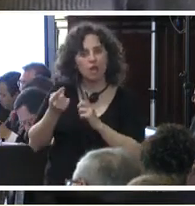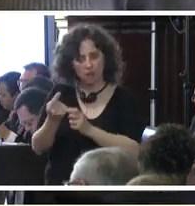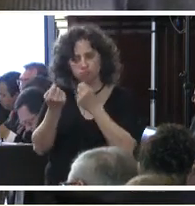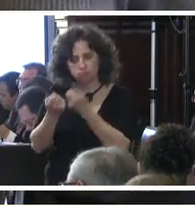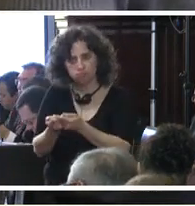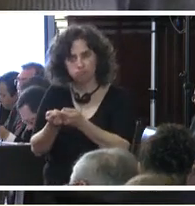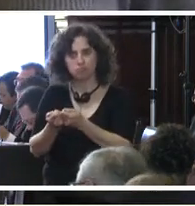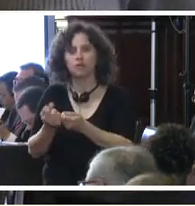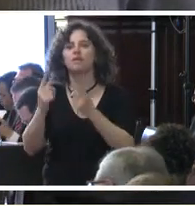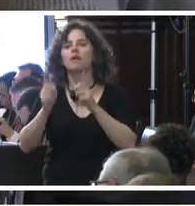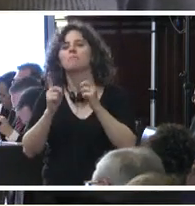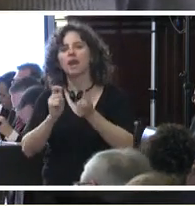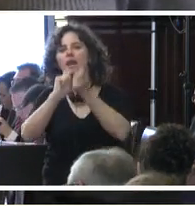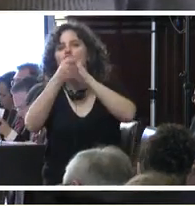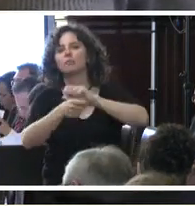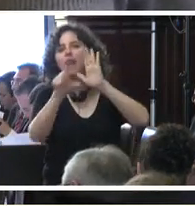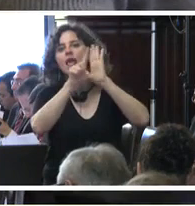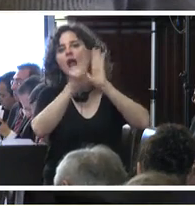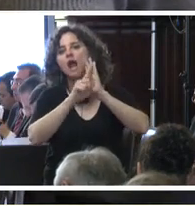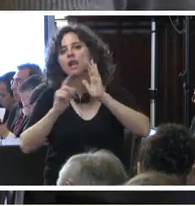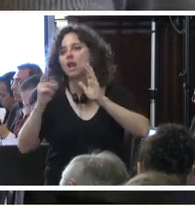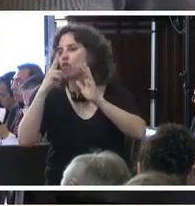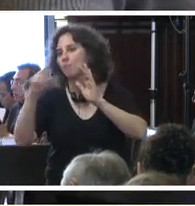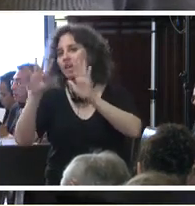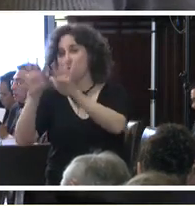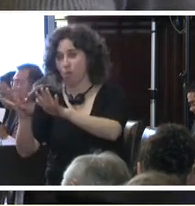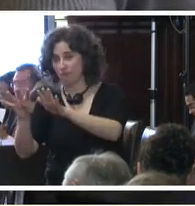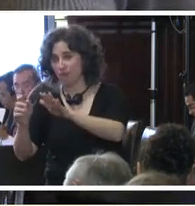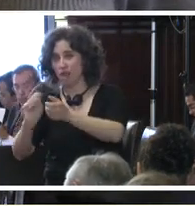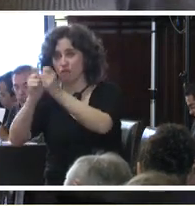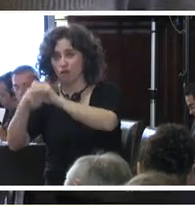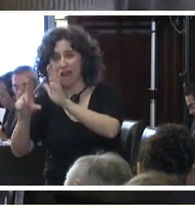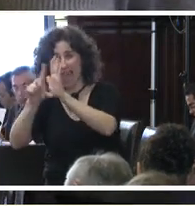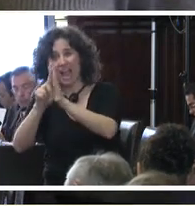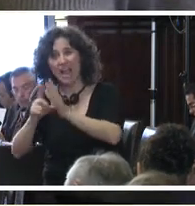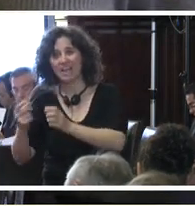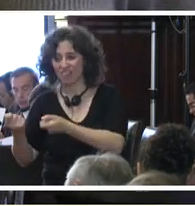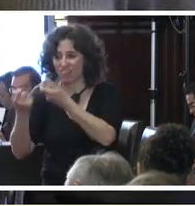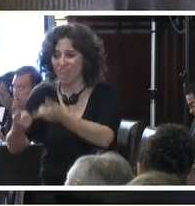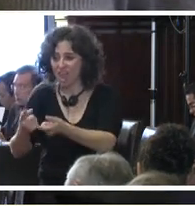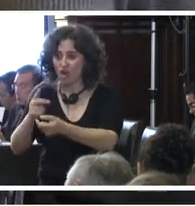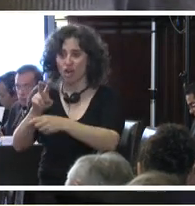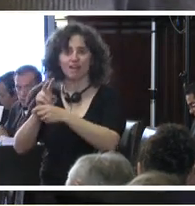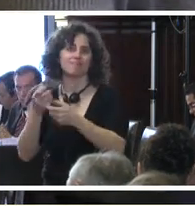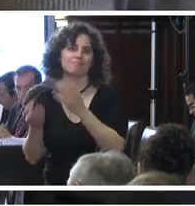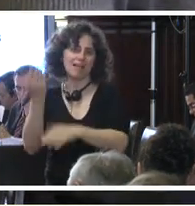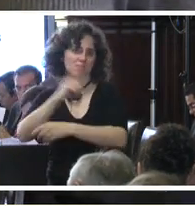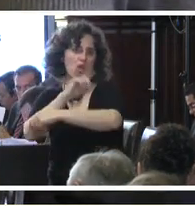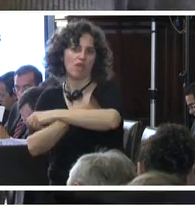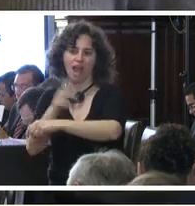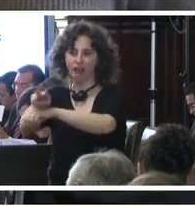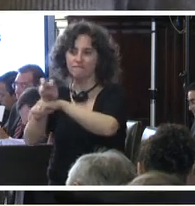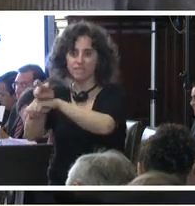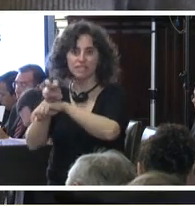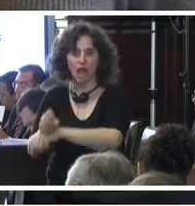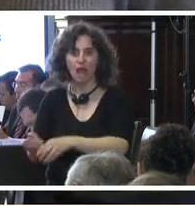Consideramos además que las reformas legales aprobadas en Coahuila en el 2009, que concentraron las funciones de fiscal general, de dirección de las